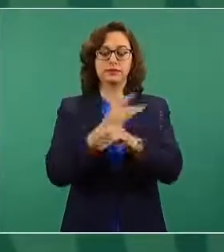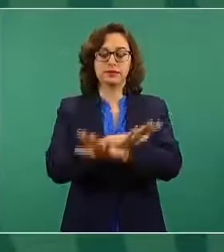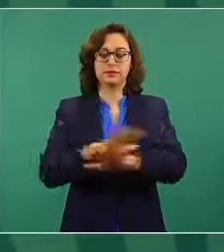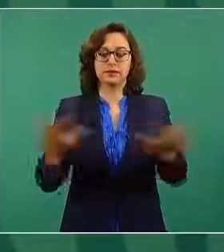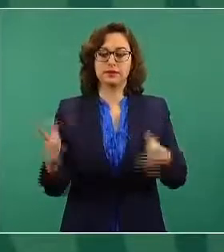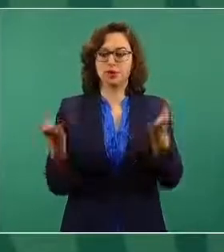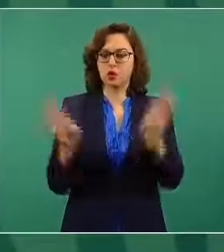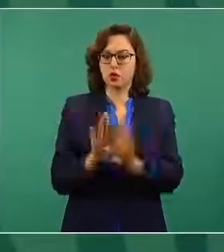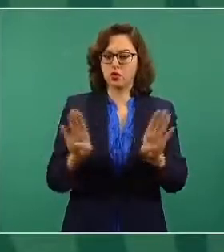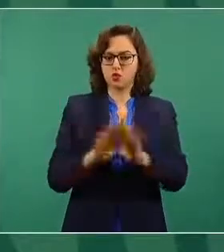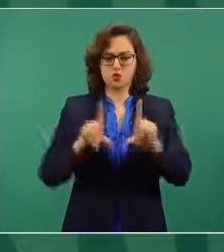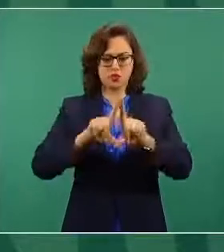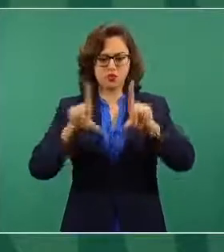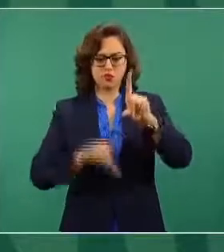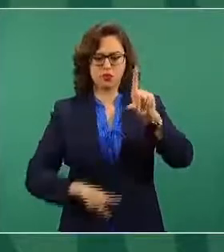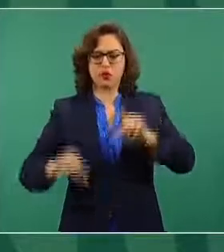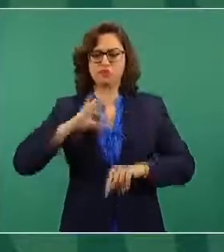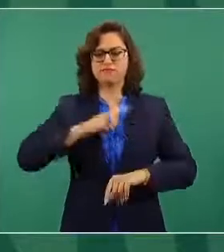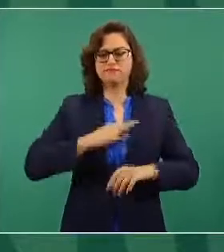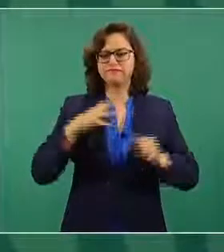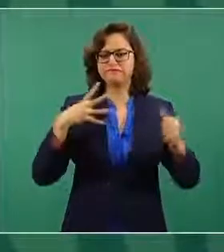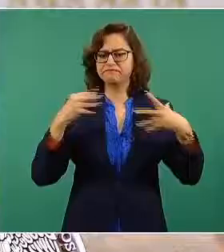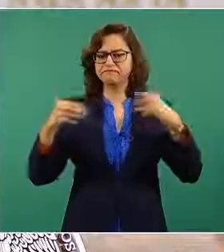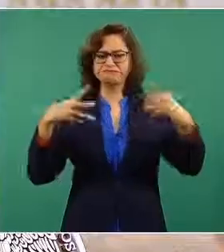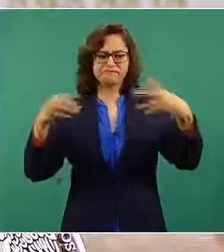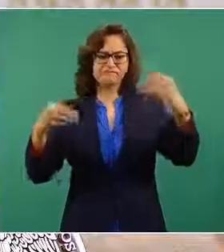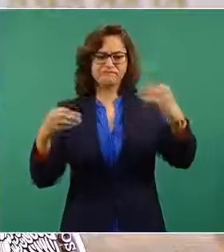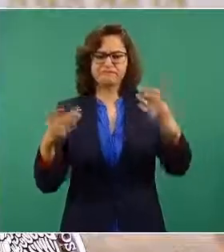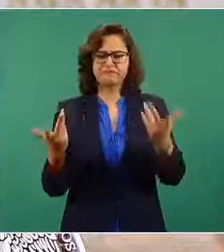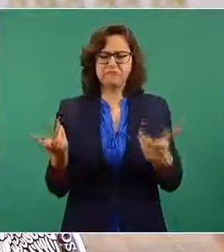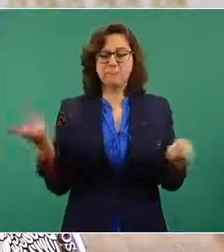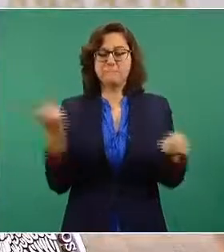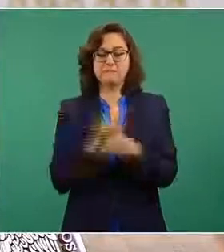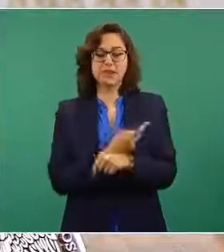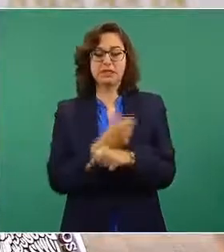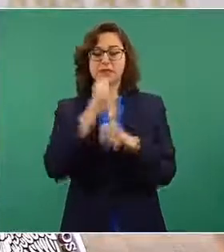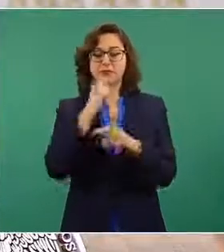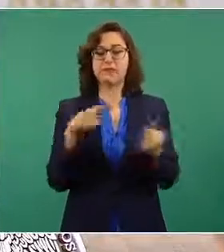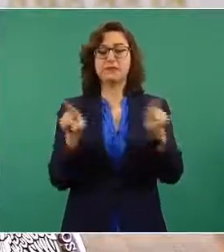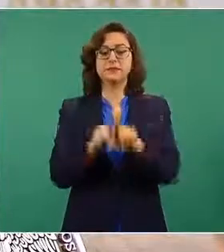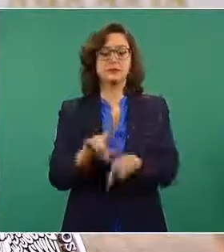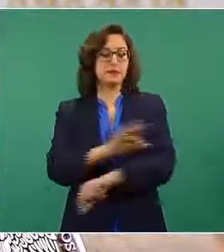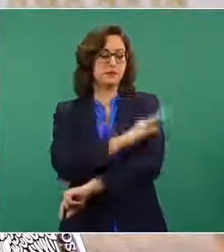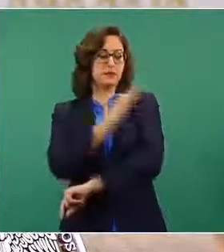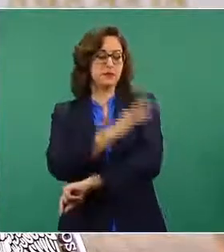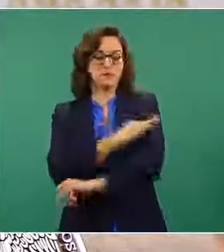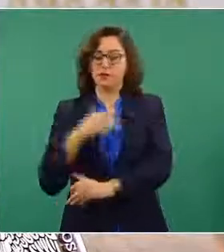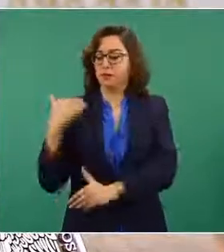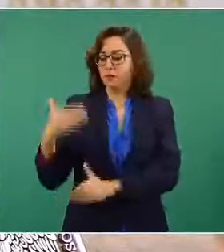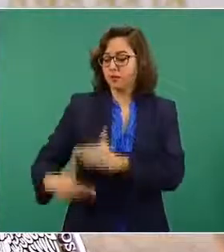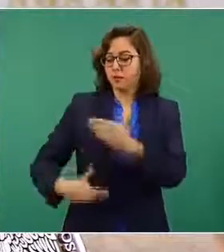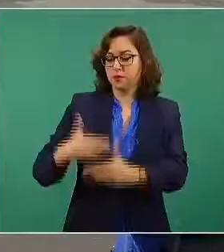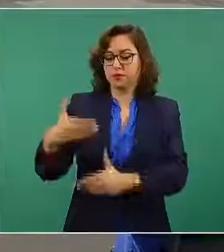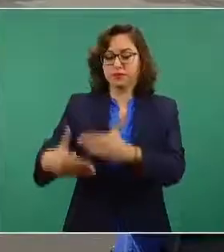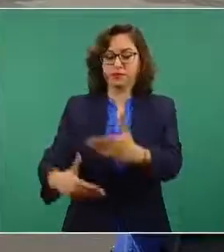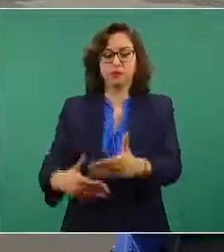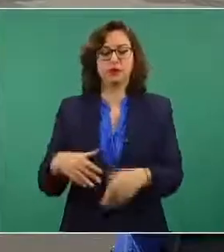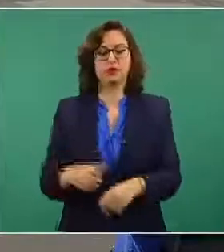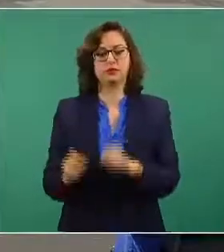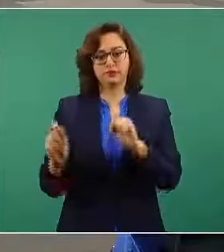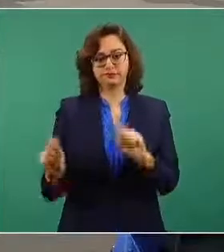de la epidemia en México y también el avance de la vacunación. Vamos a ver